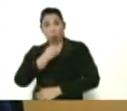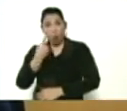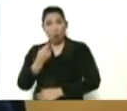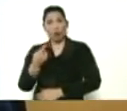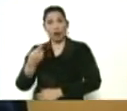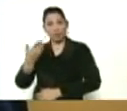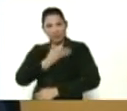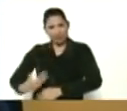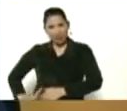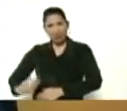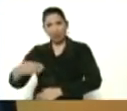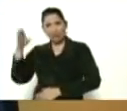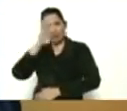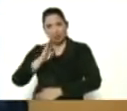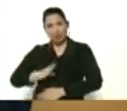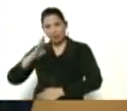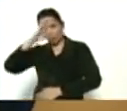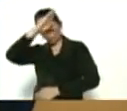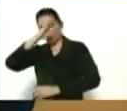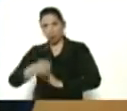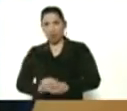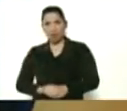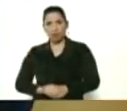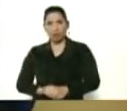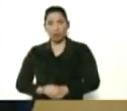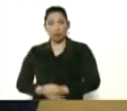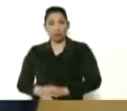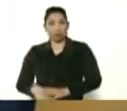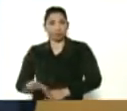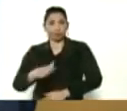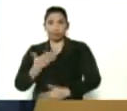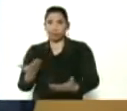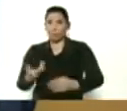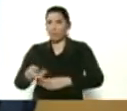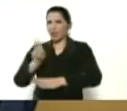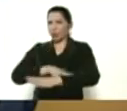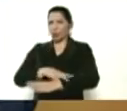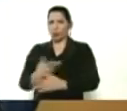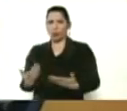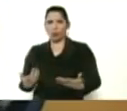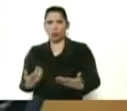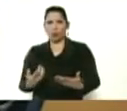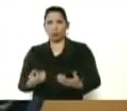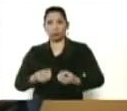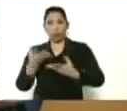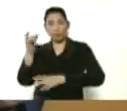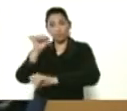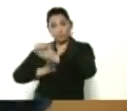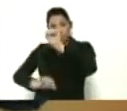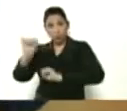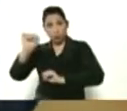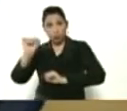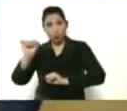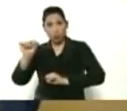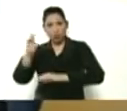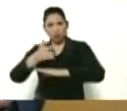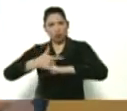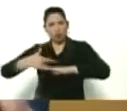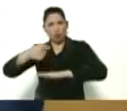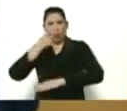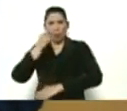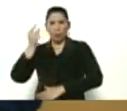Manaos, espectáculos dantescos, que hubiera podido ser mucho peor si no se hubiera dado una rebelión de gobernadores